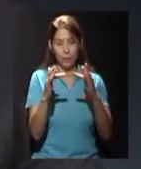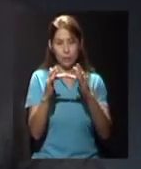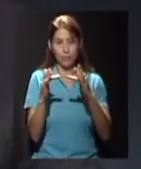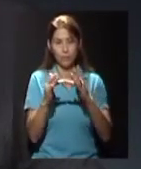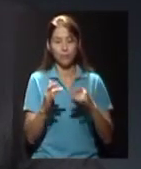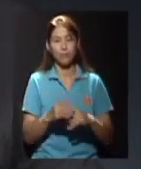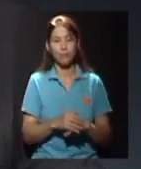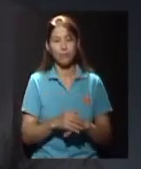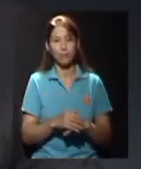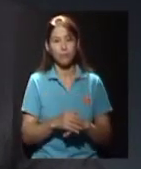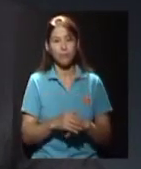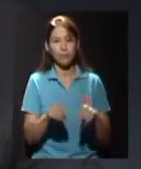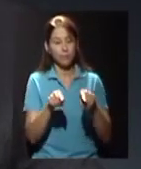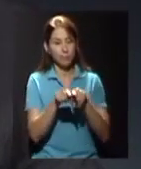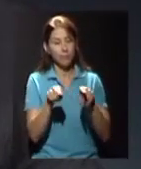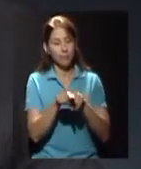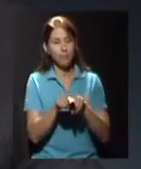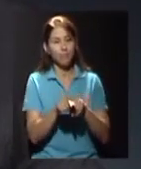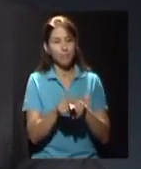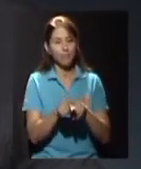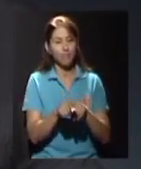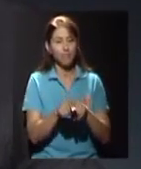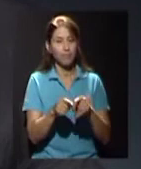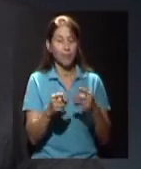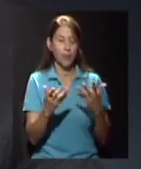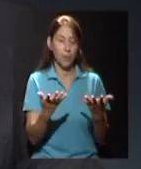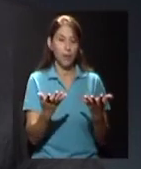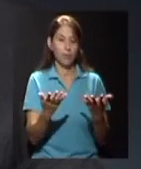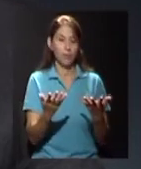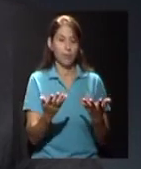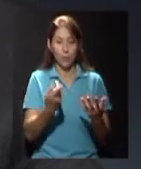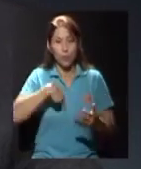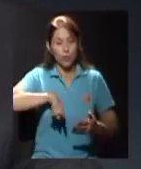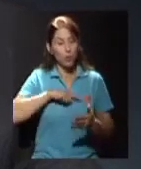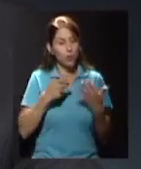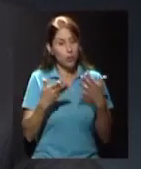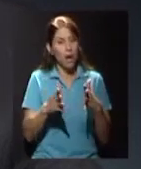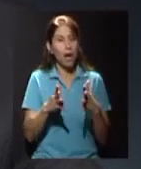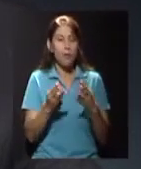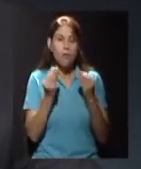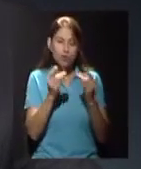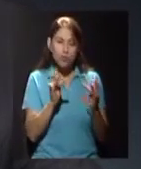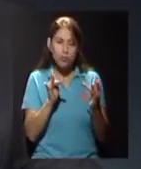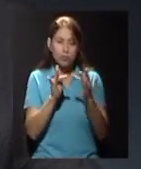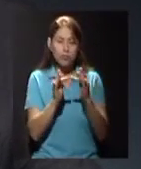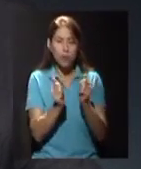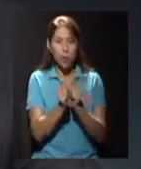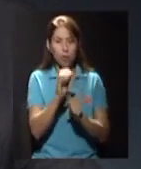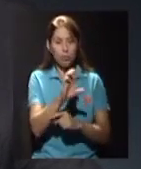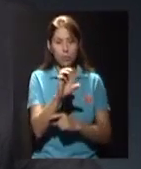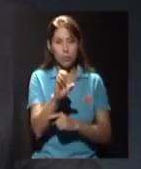me atrevo de decir y ahí hemos tenido un acercamiento muy importante con la caja costarricense del seguro social